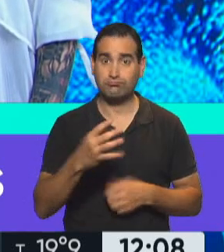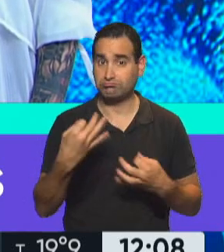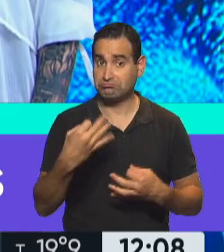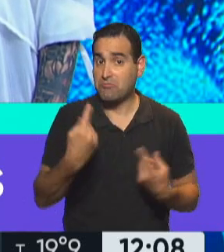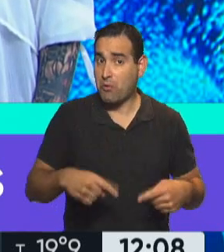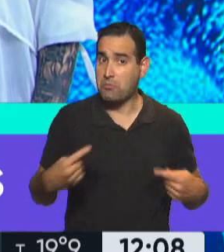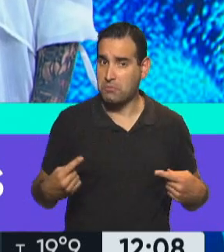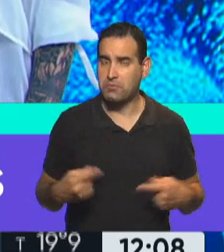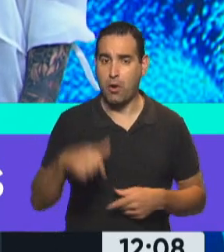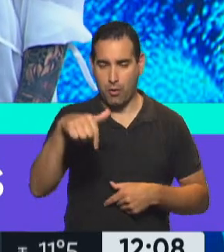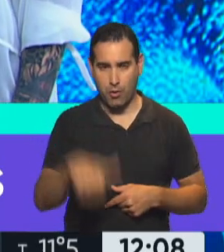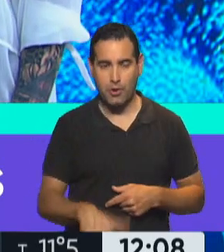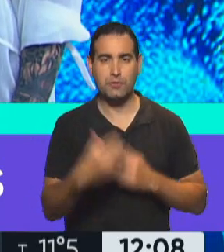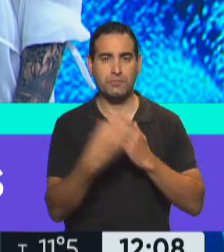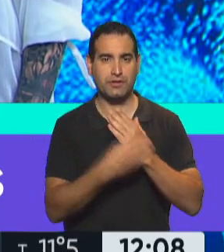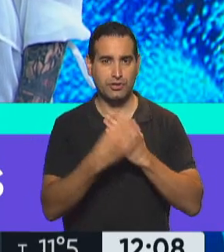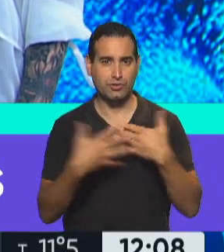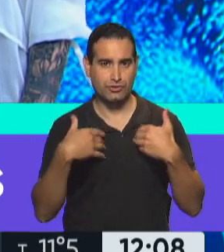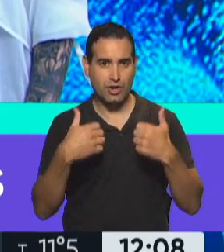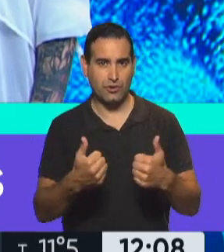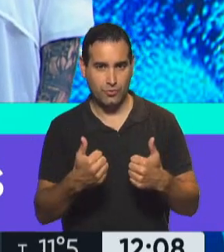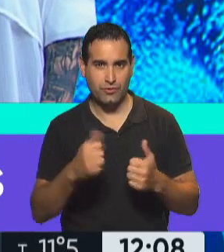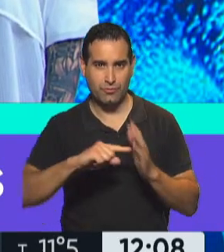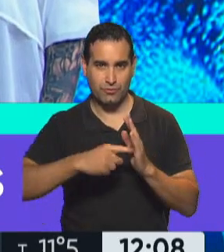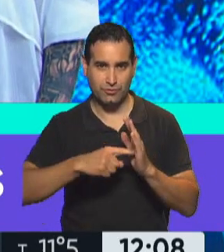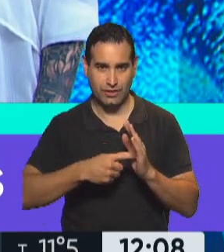es una novedad anunciada hoy por el ministro de Salud de la ciudad, Fernán Quirós.